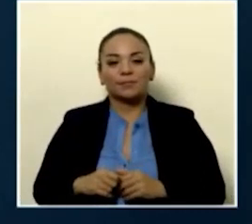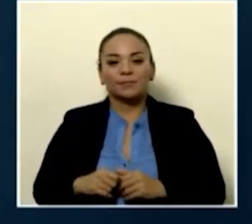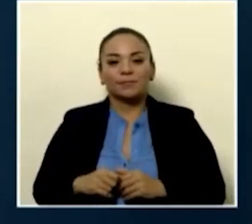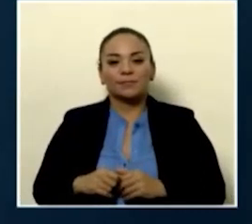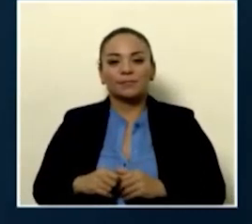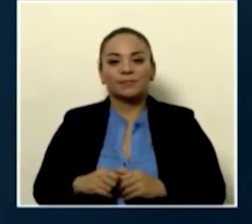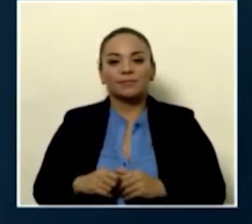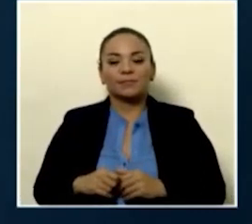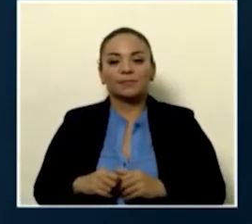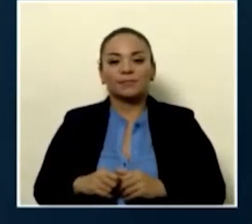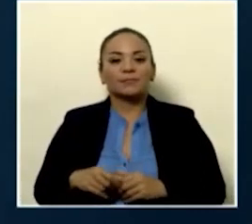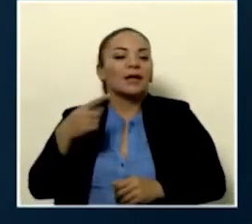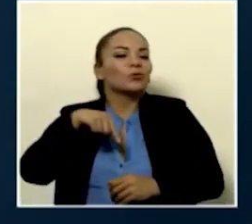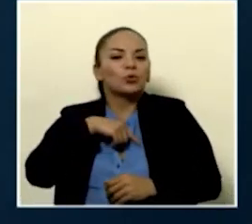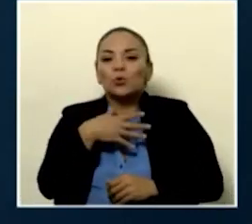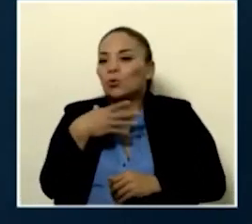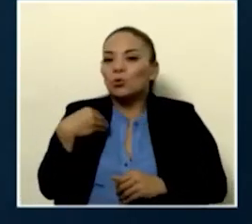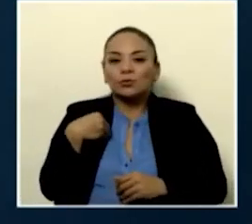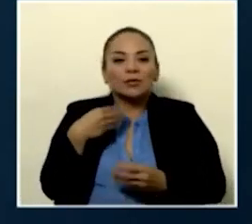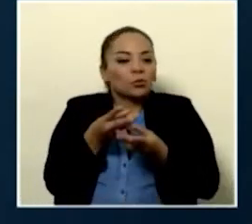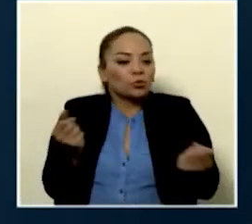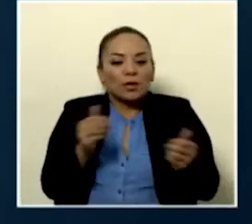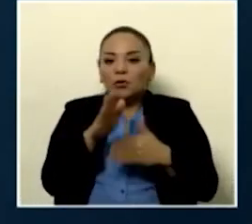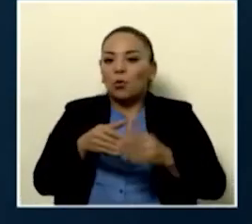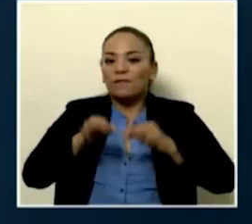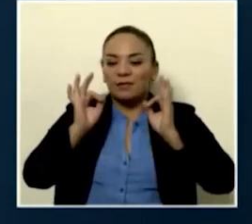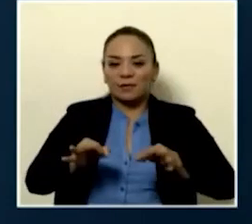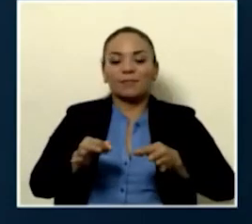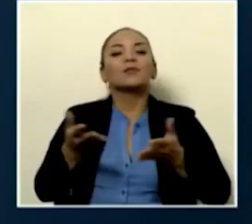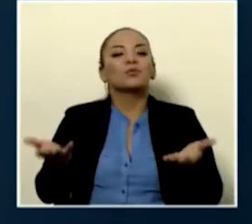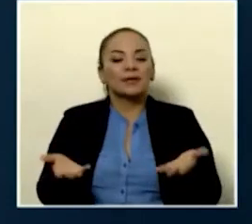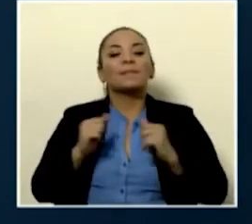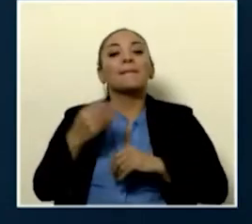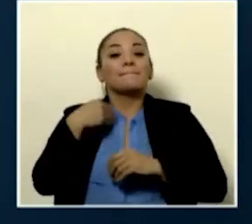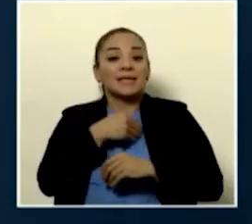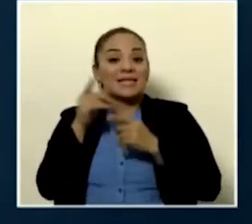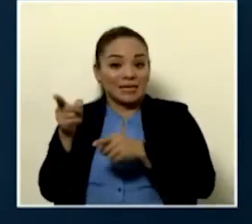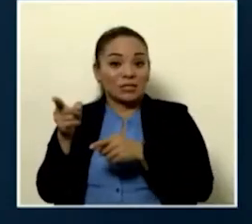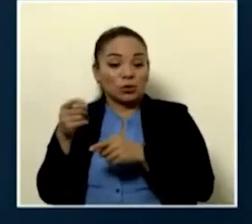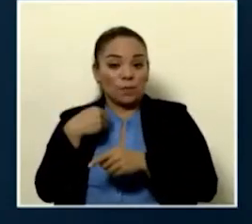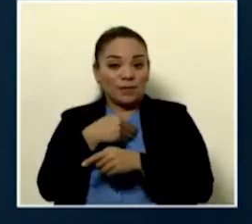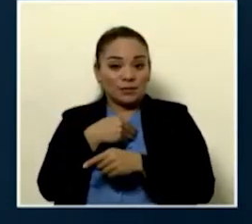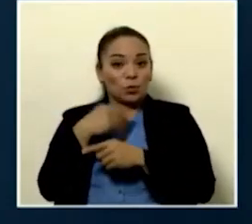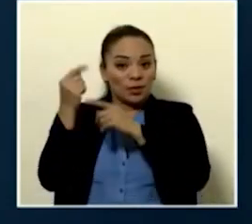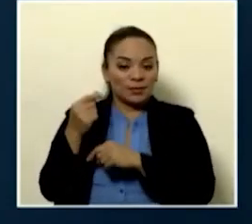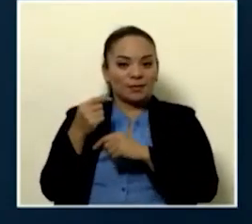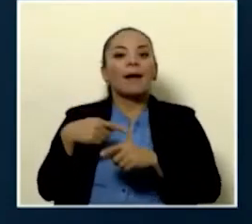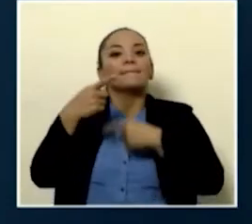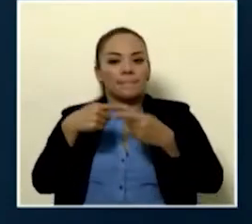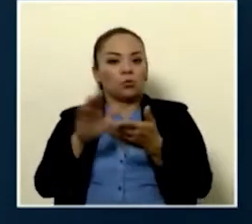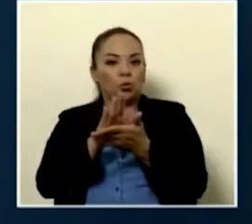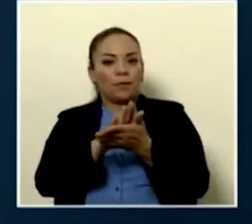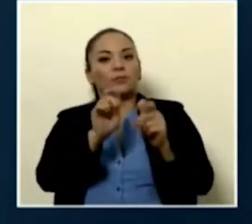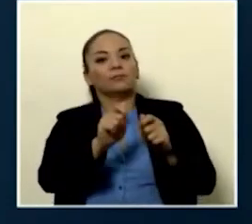Pero como nosotros nos gusta arreglar las cosas de manera definitiva, el ministro va a presentarle a la Asamblea,